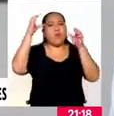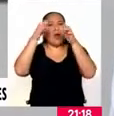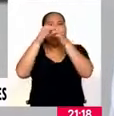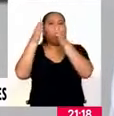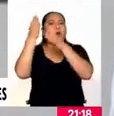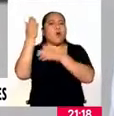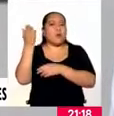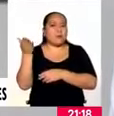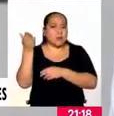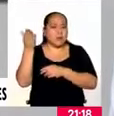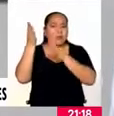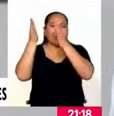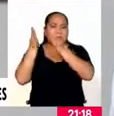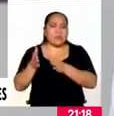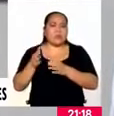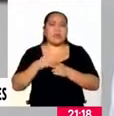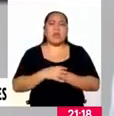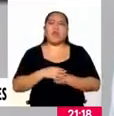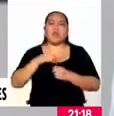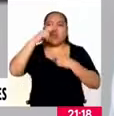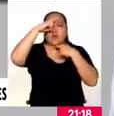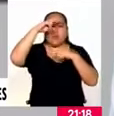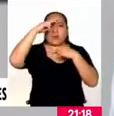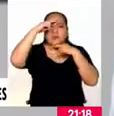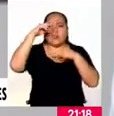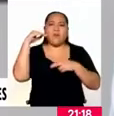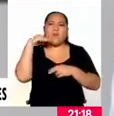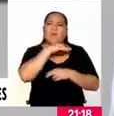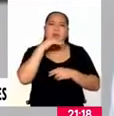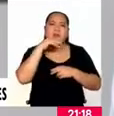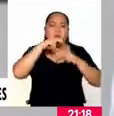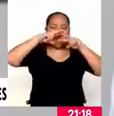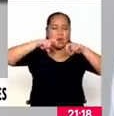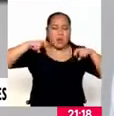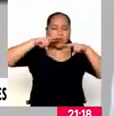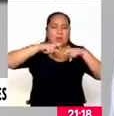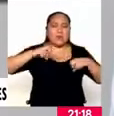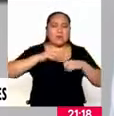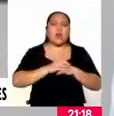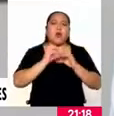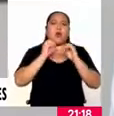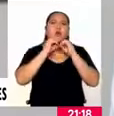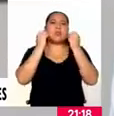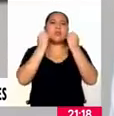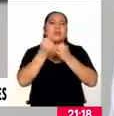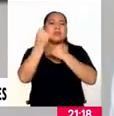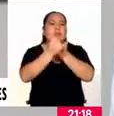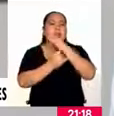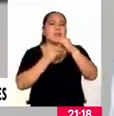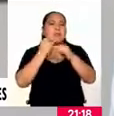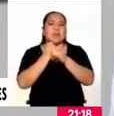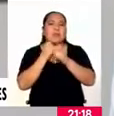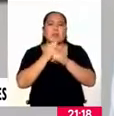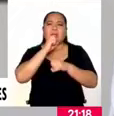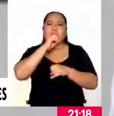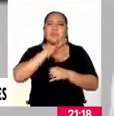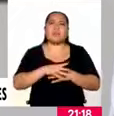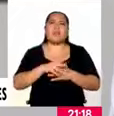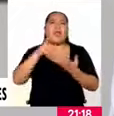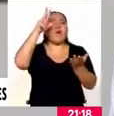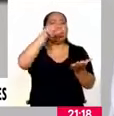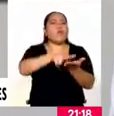República, una señora congresista de la República, por analistas y por entidades internacionales, indicando que se estaría